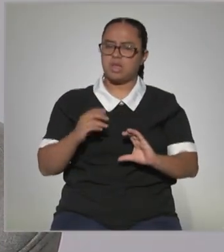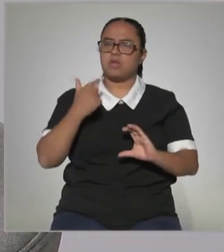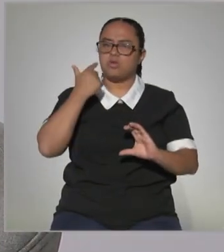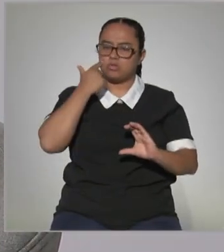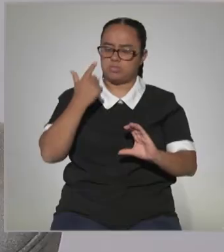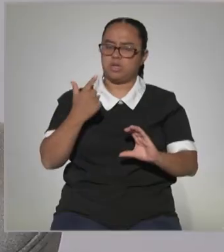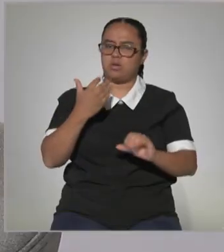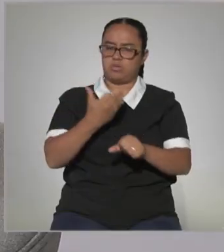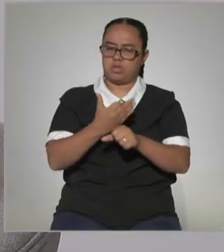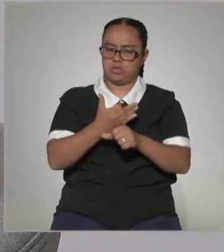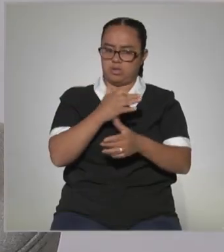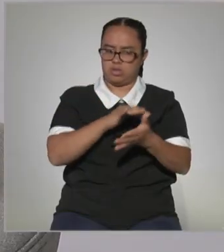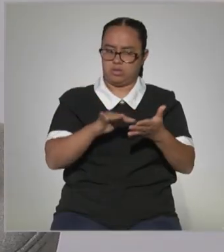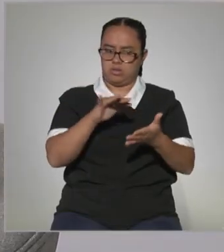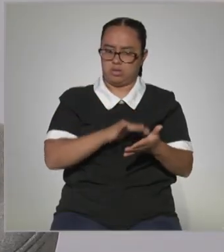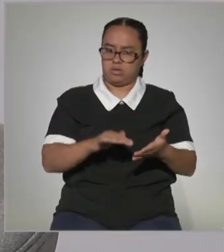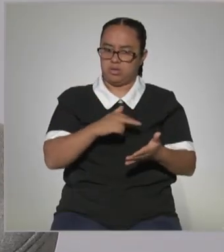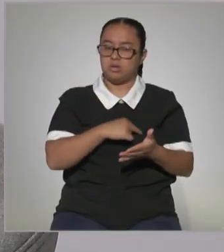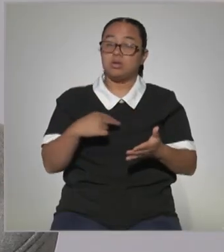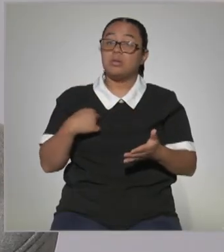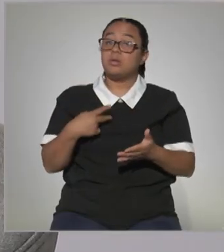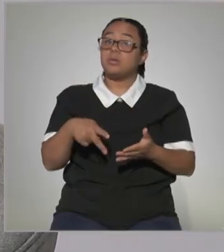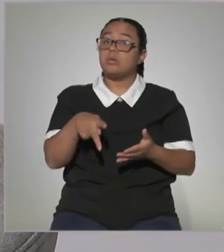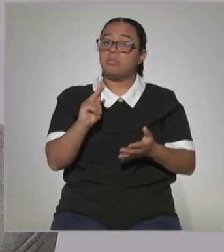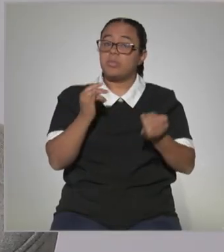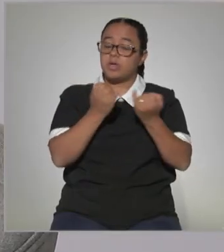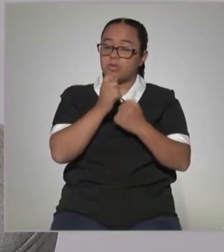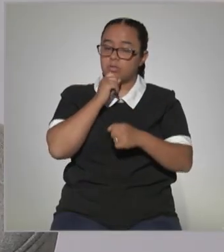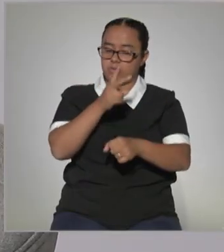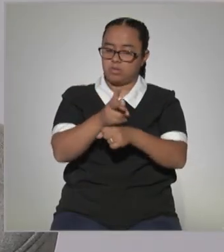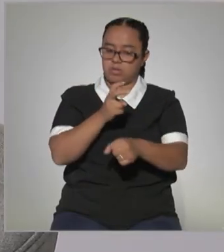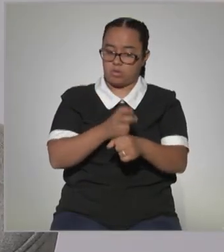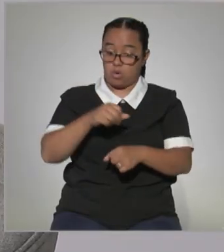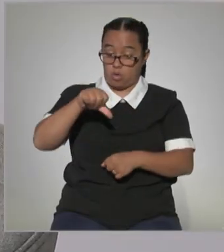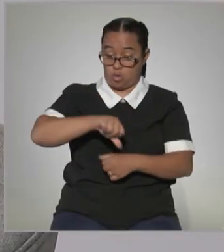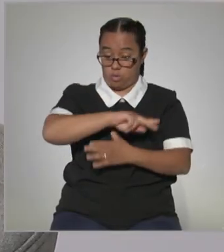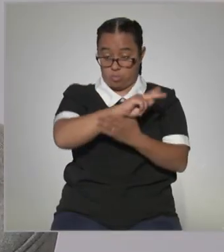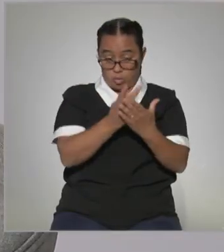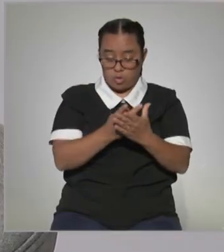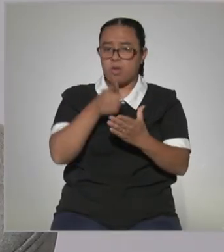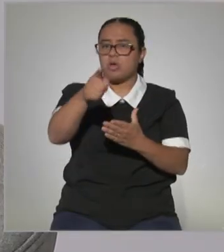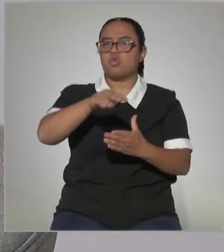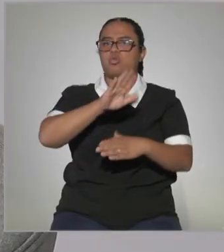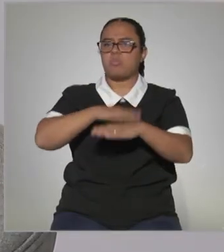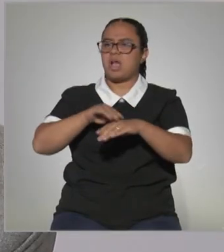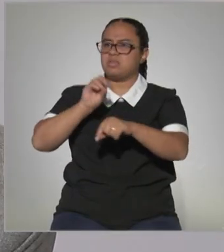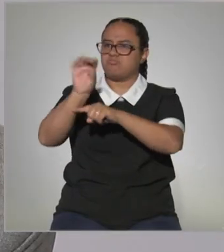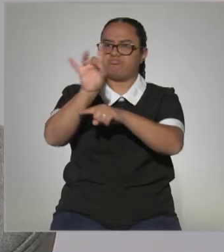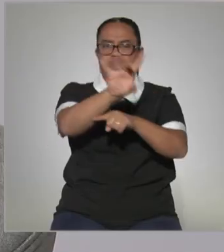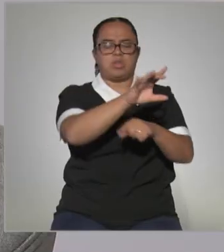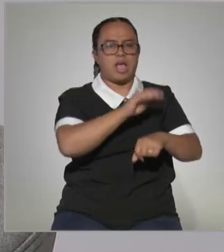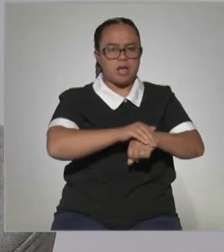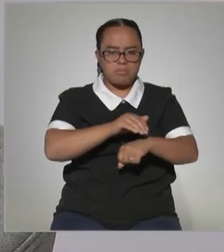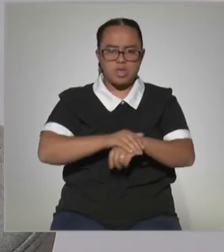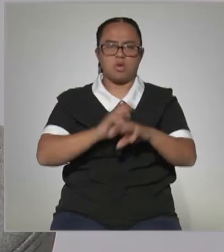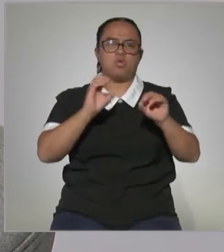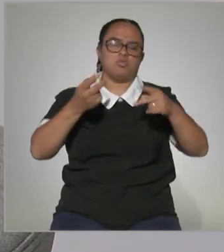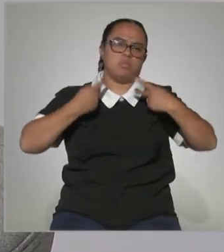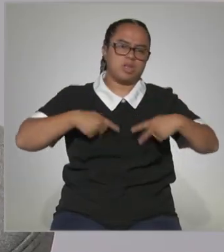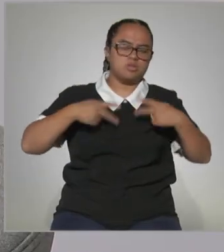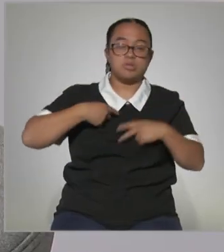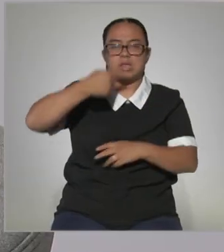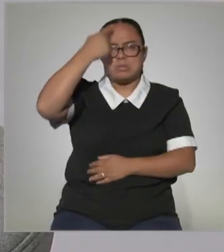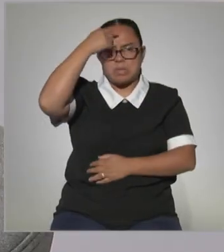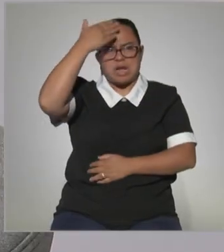darles lectura, pero sobre todo invitarte a que compartas el programa el día de hoy. Recuerden que se queda en nuestras redes sociales para que más personas estén enteradas